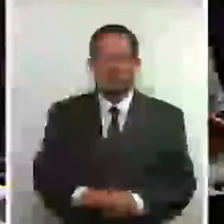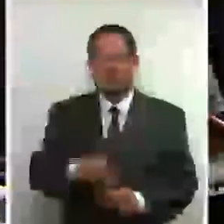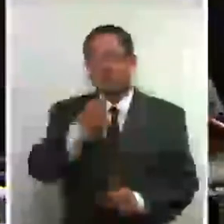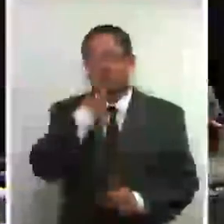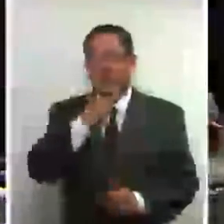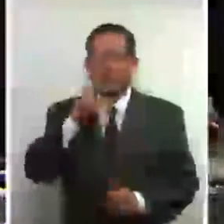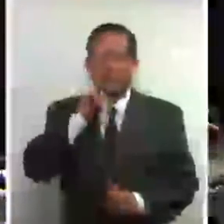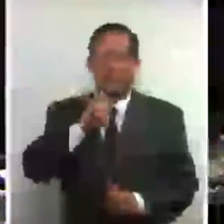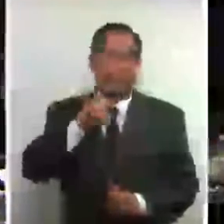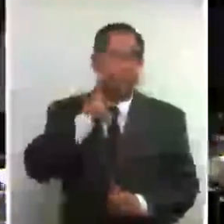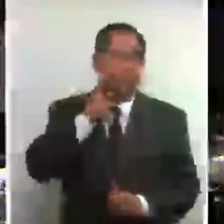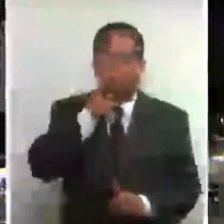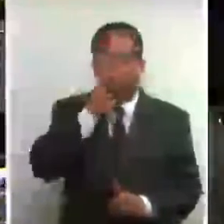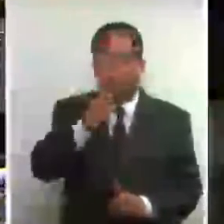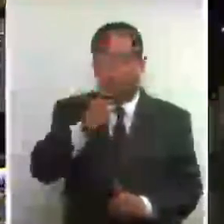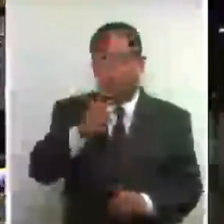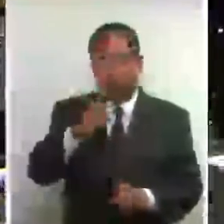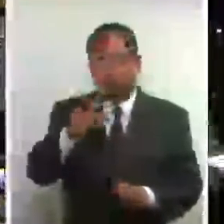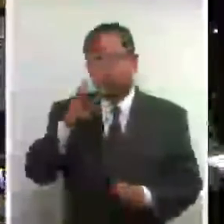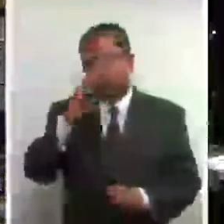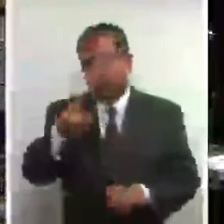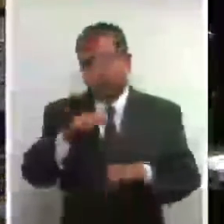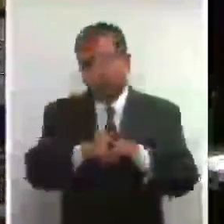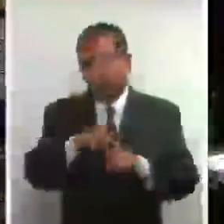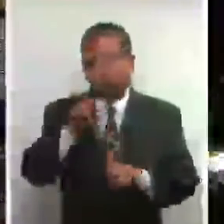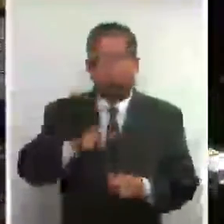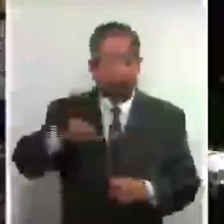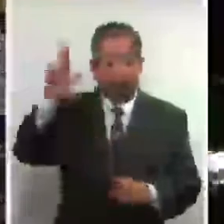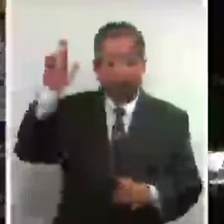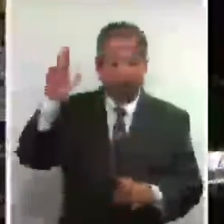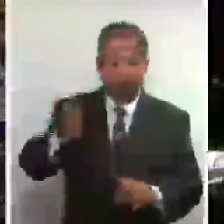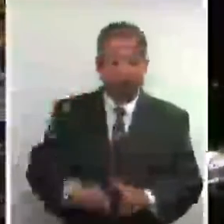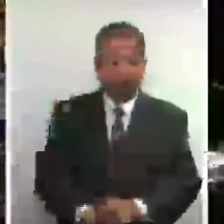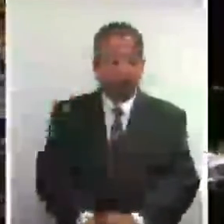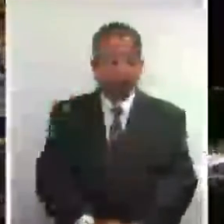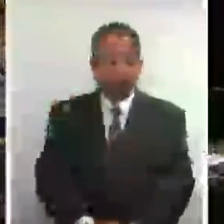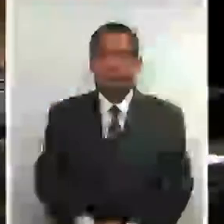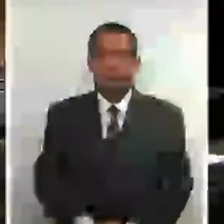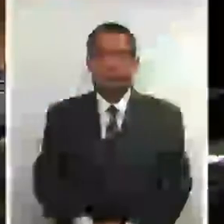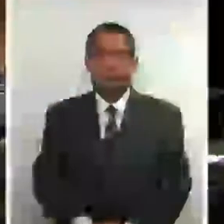Las y los diputados que estén por la negativa, sírvanse manifestarlo.